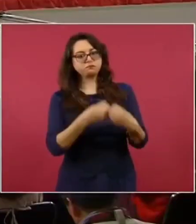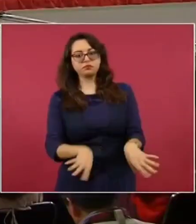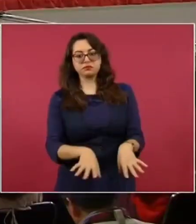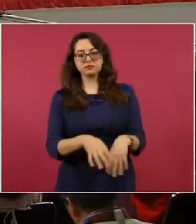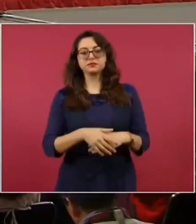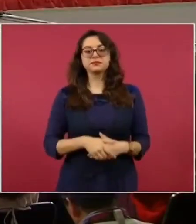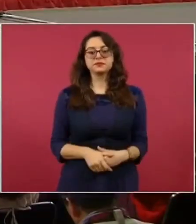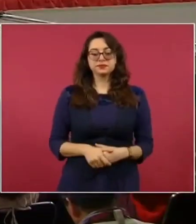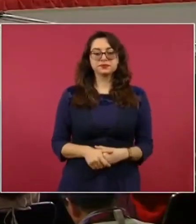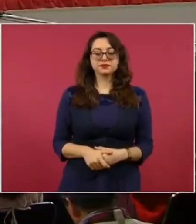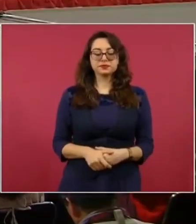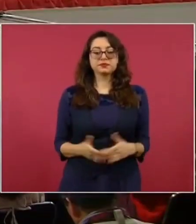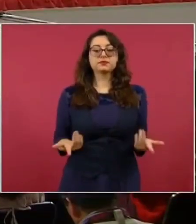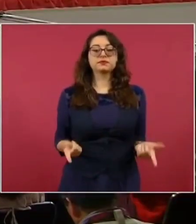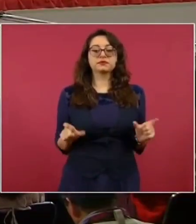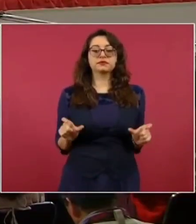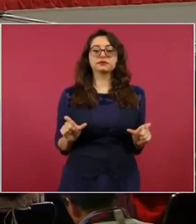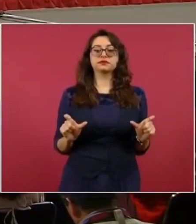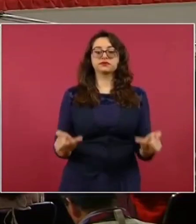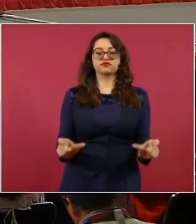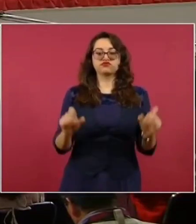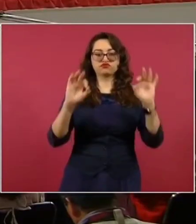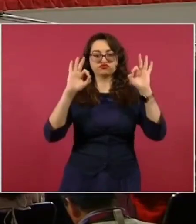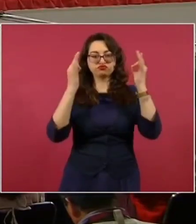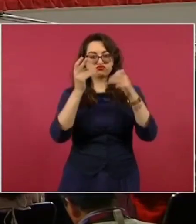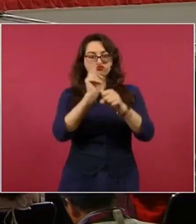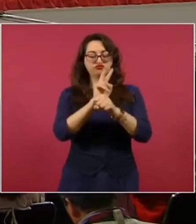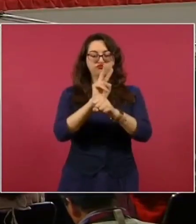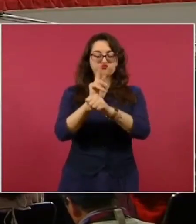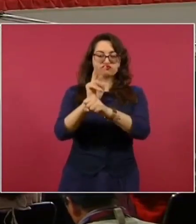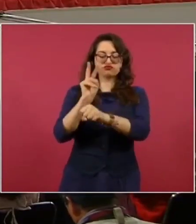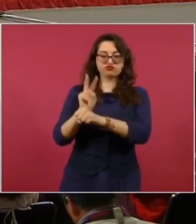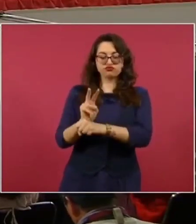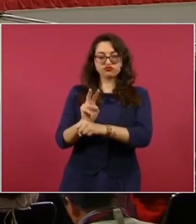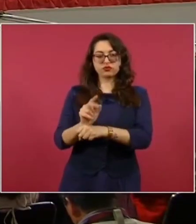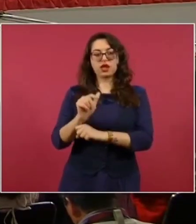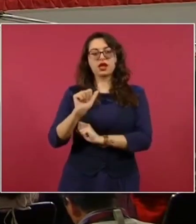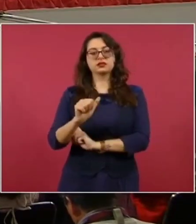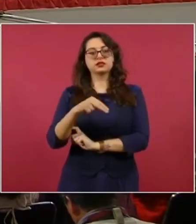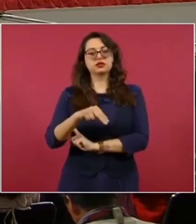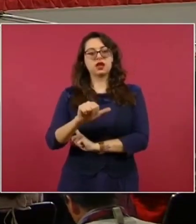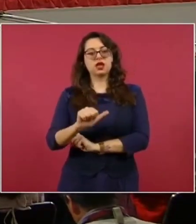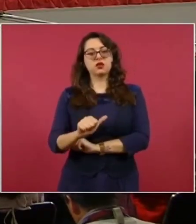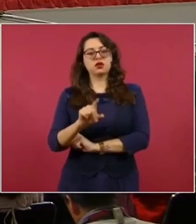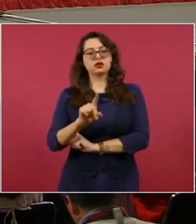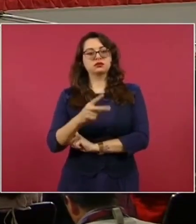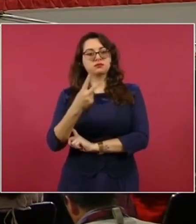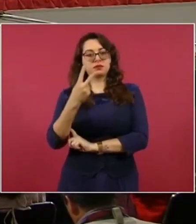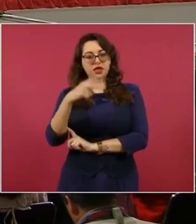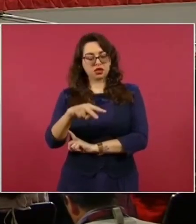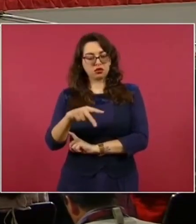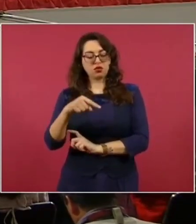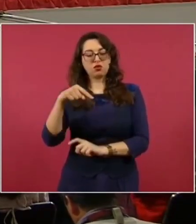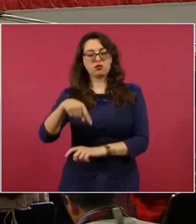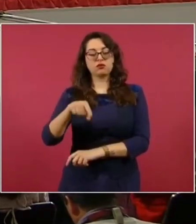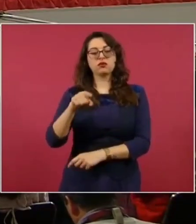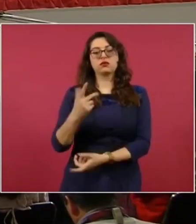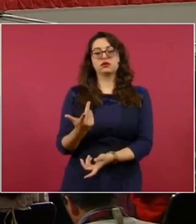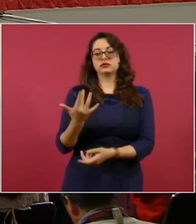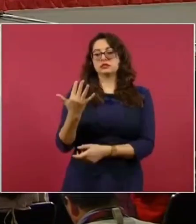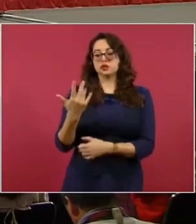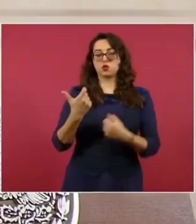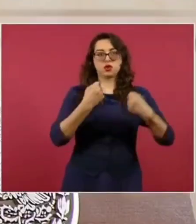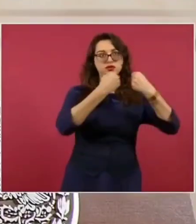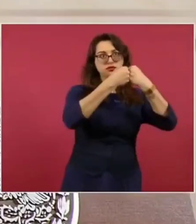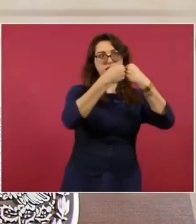fortalecimiento de las aduanas la agencia Nacional de aduanas de México cuenta con 50 aduanas de las cuales veintiunas son